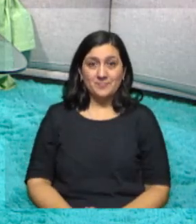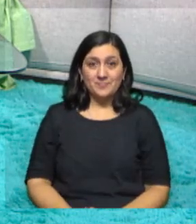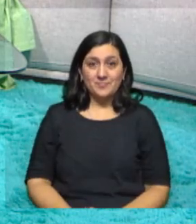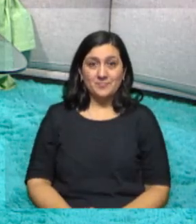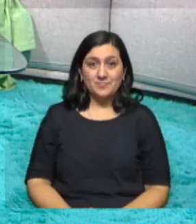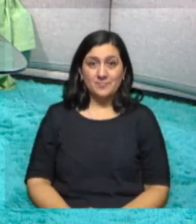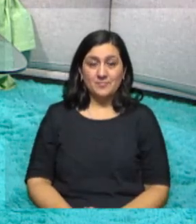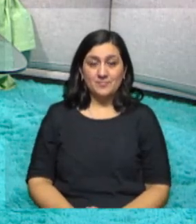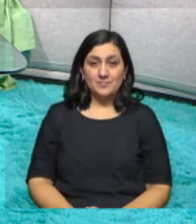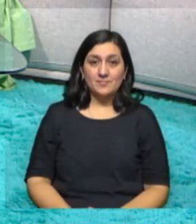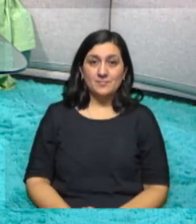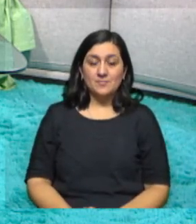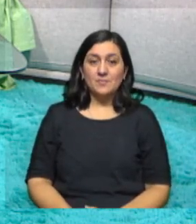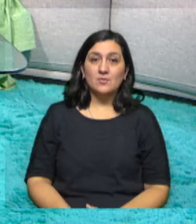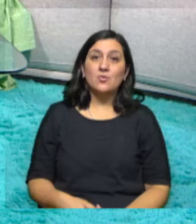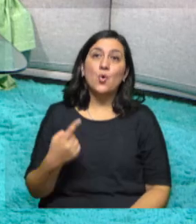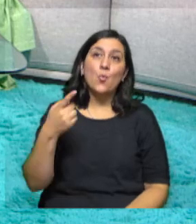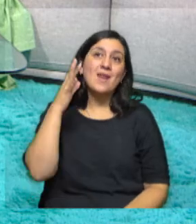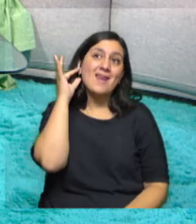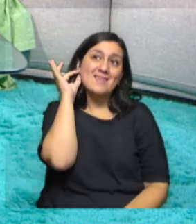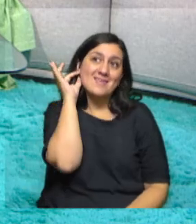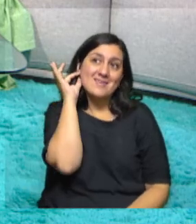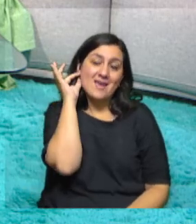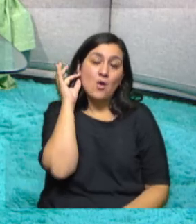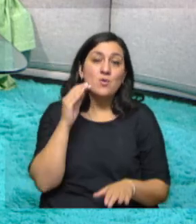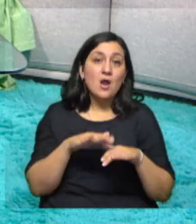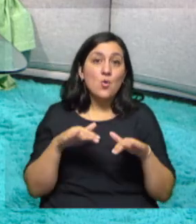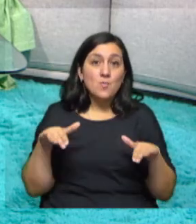Cuando una niña, una alumna